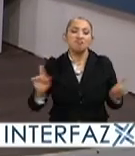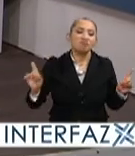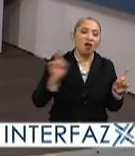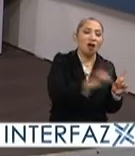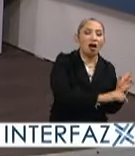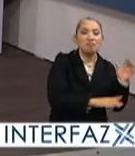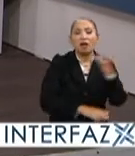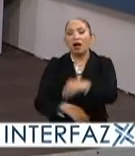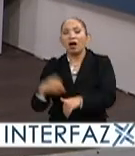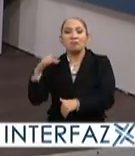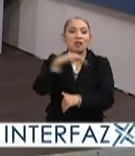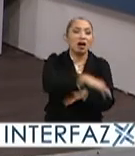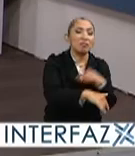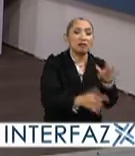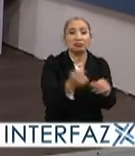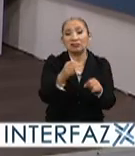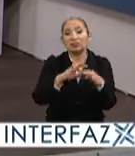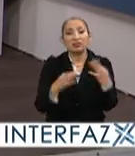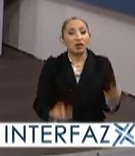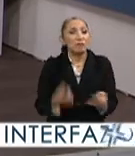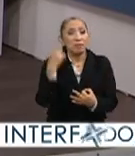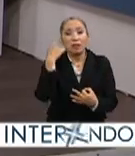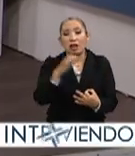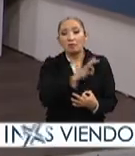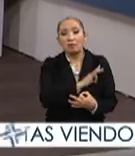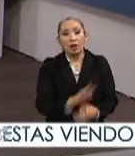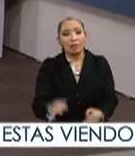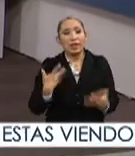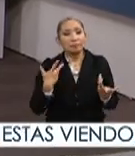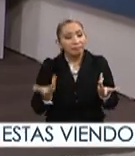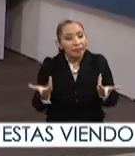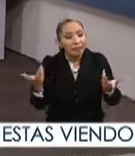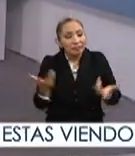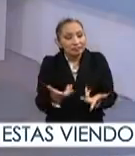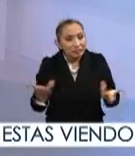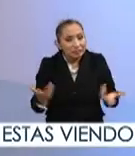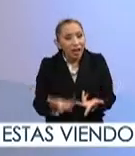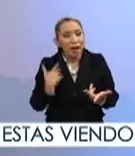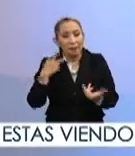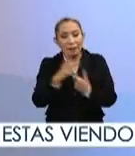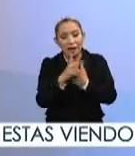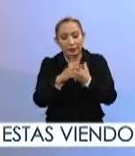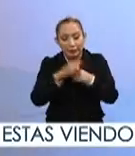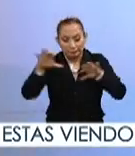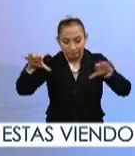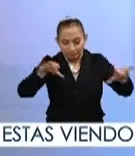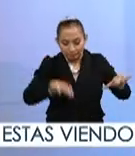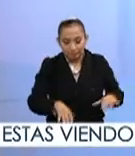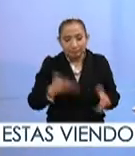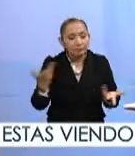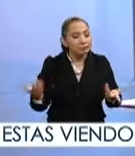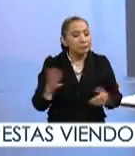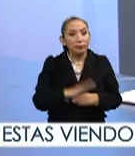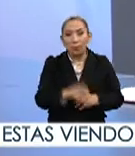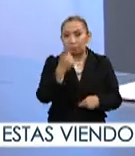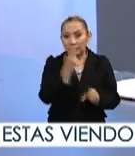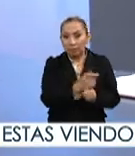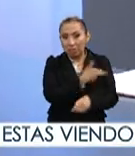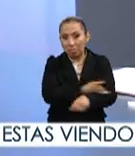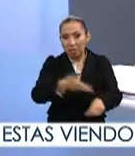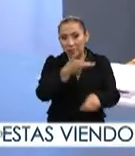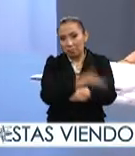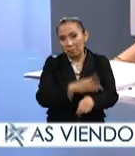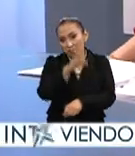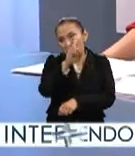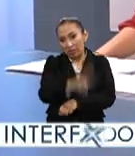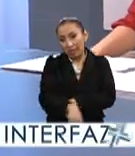Ha sido un mecanismo para poder incluso crear naciones. ¿Cuáles son las primeras soluciones? Sin